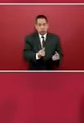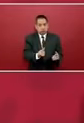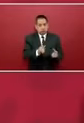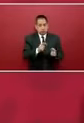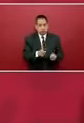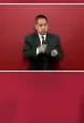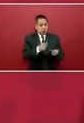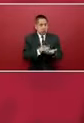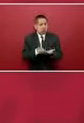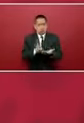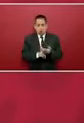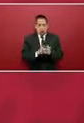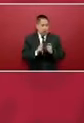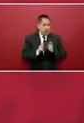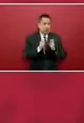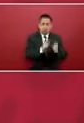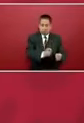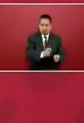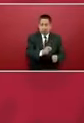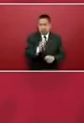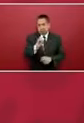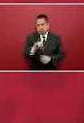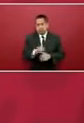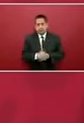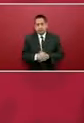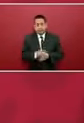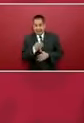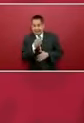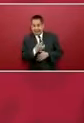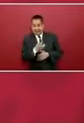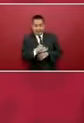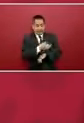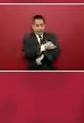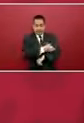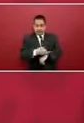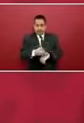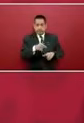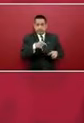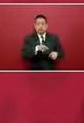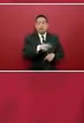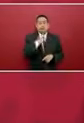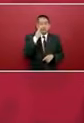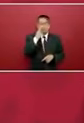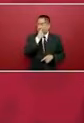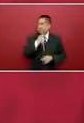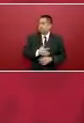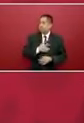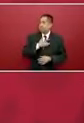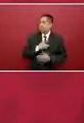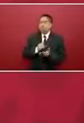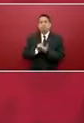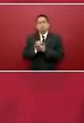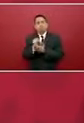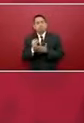pues es el doble. Y esa familia decide